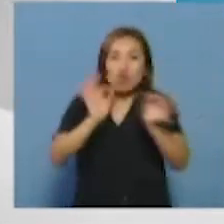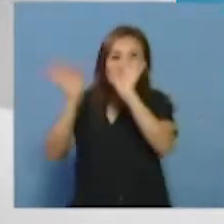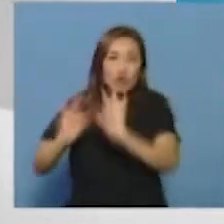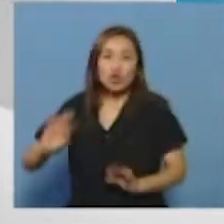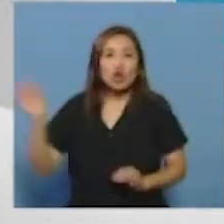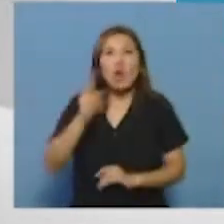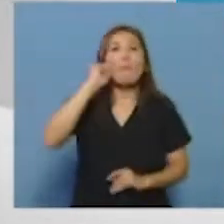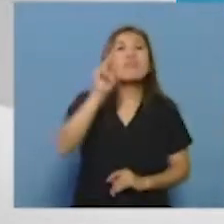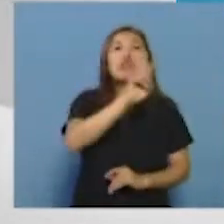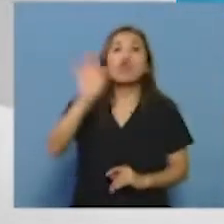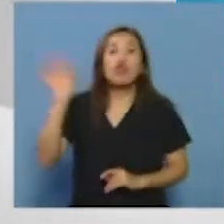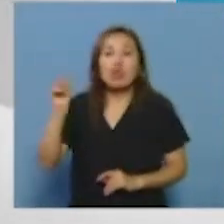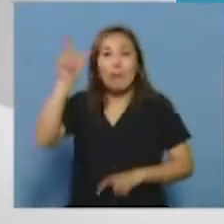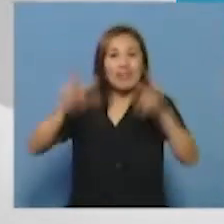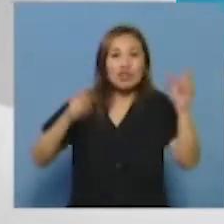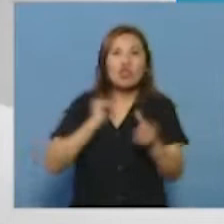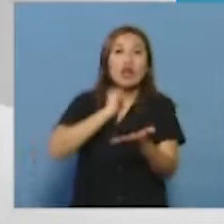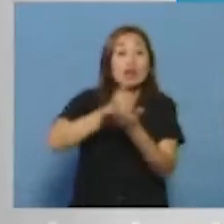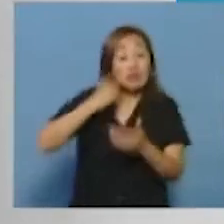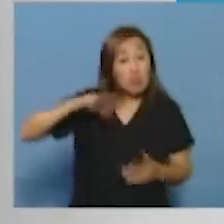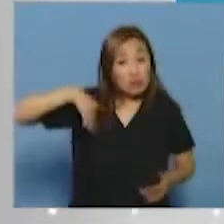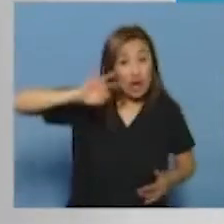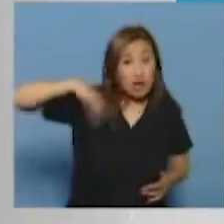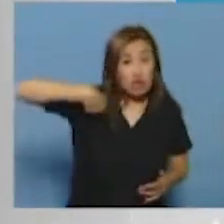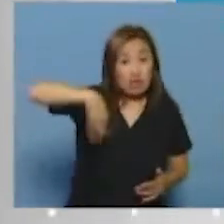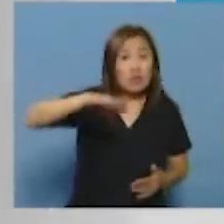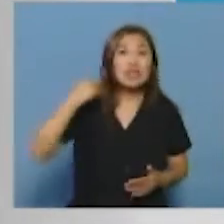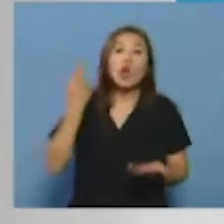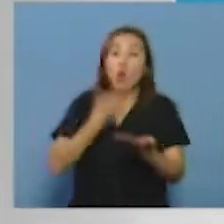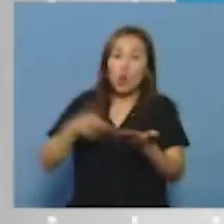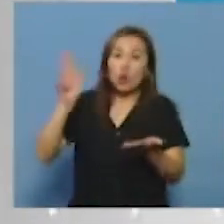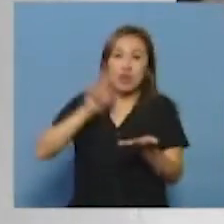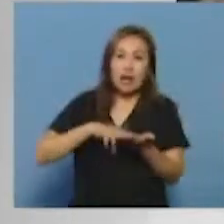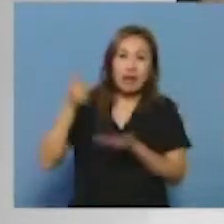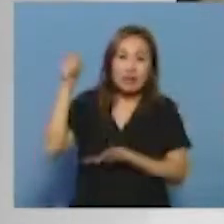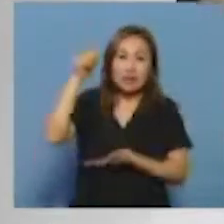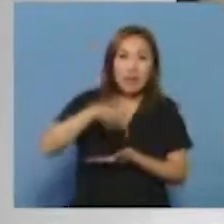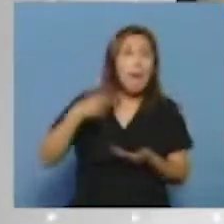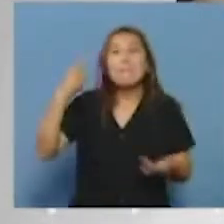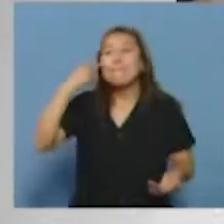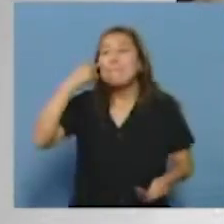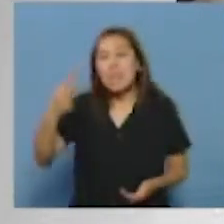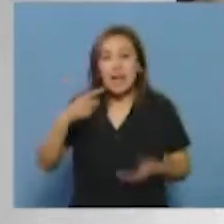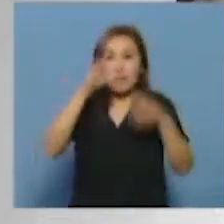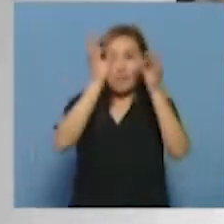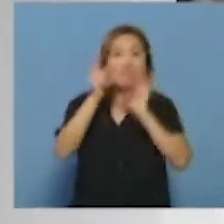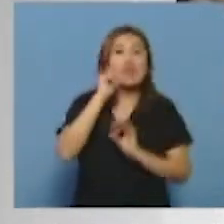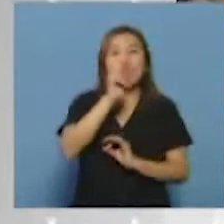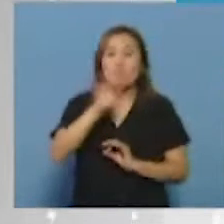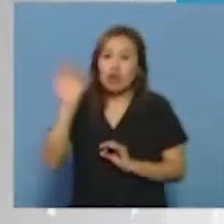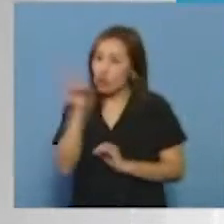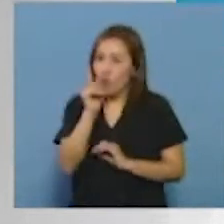los 1.200. Espero que el año que viene, Mechi, tengamos miles, no